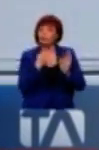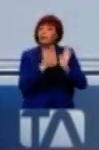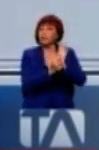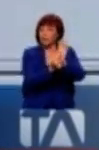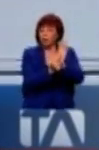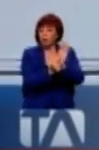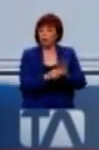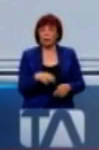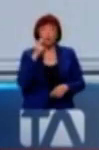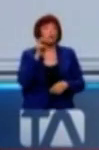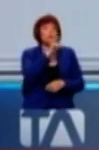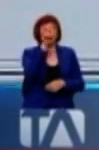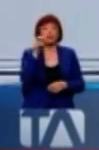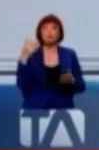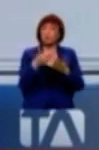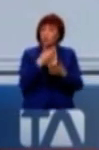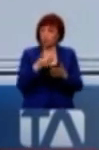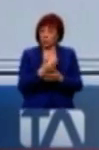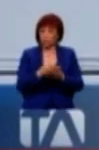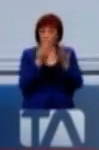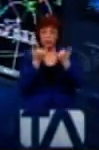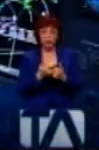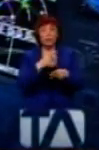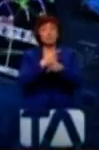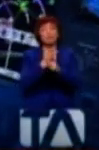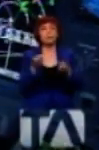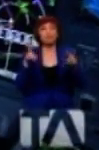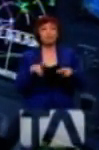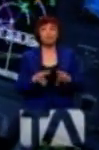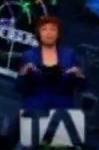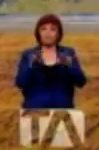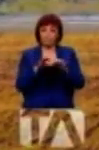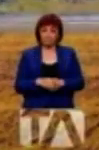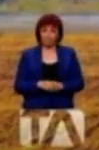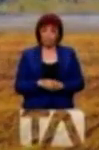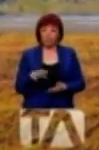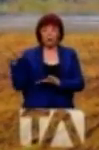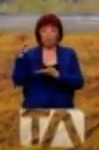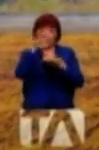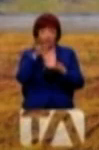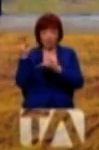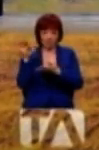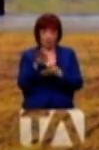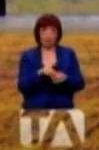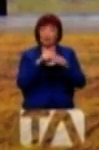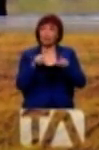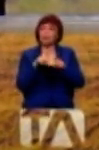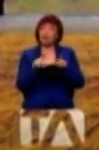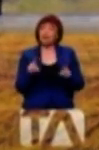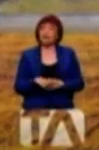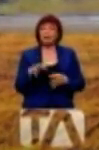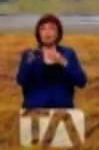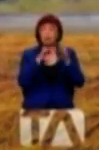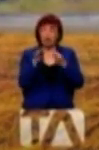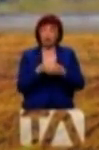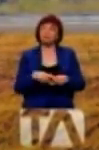el turismo. Hay que generar estrategias en donde promovamos la producción. Representantes turísticos de Cuenca reaccionaron favorablemente a esta